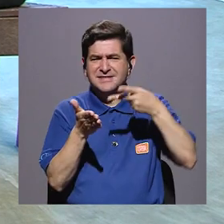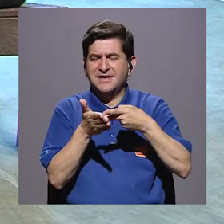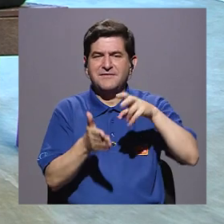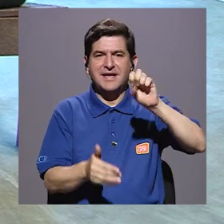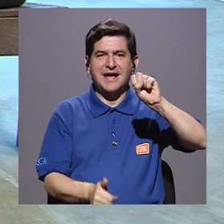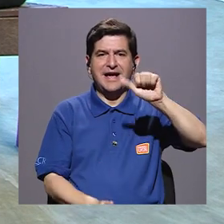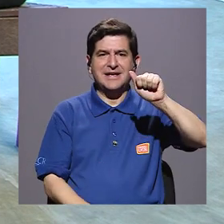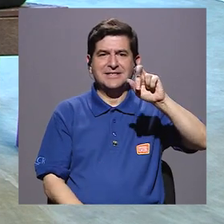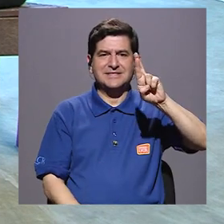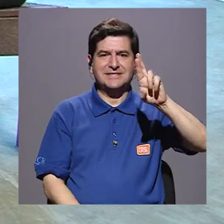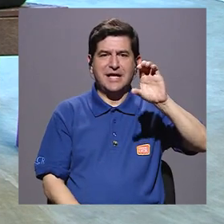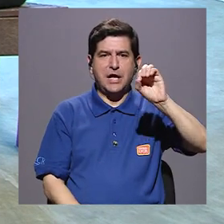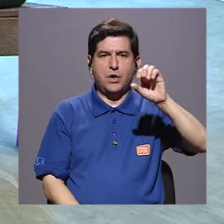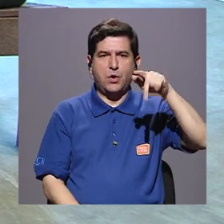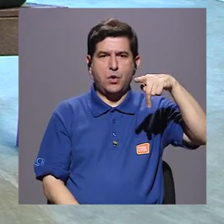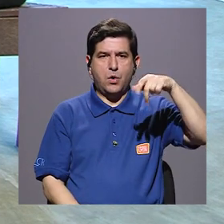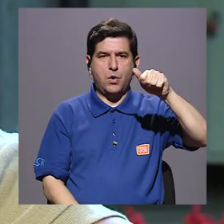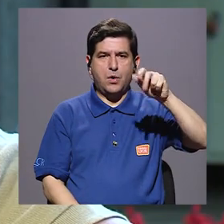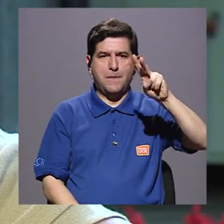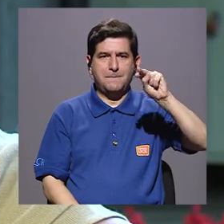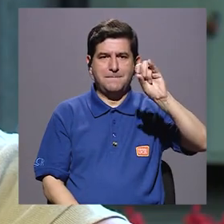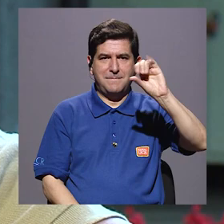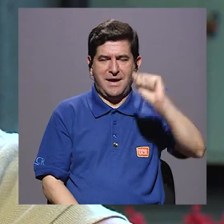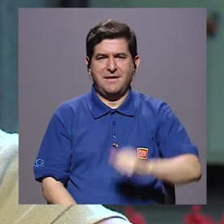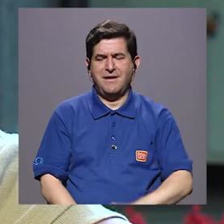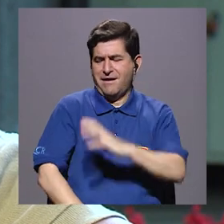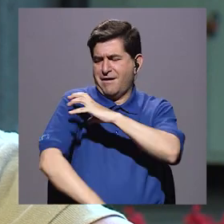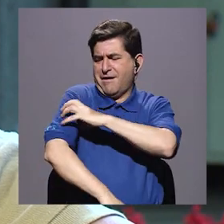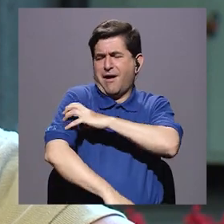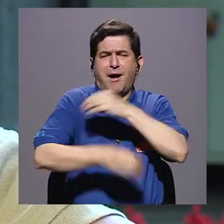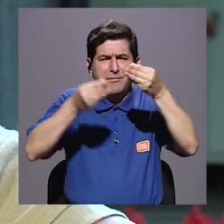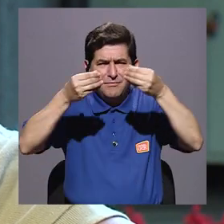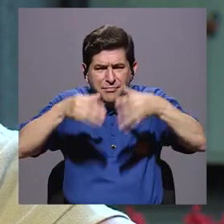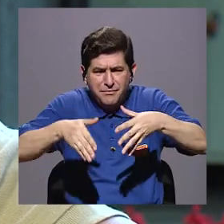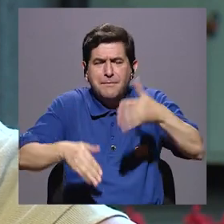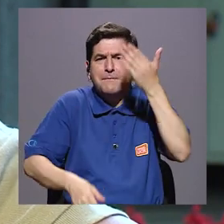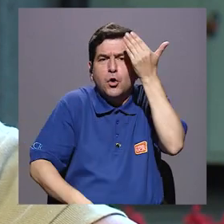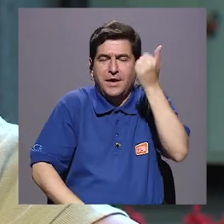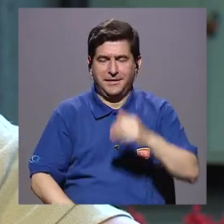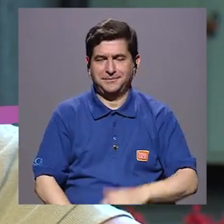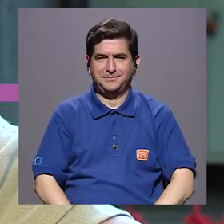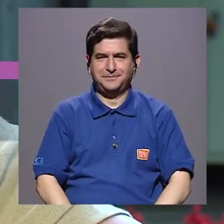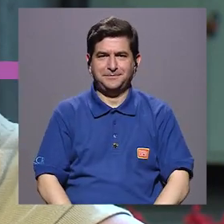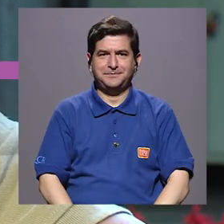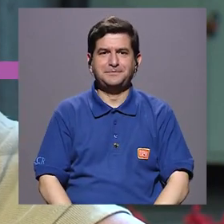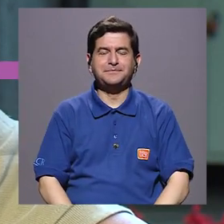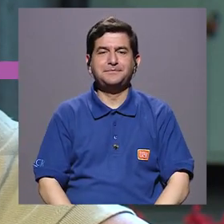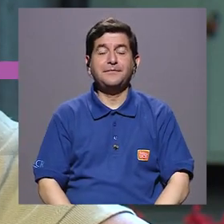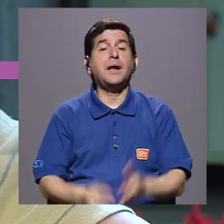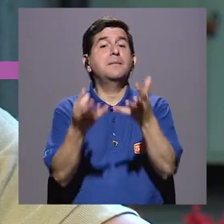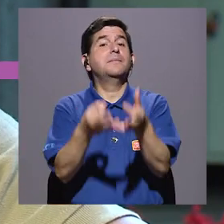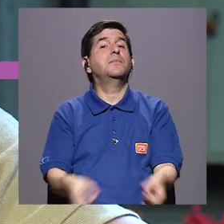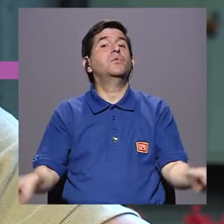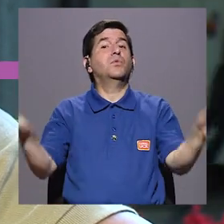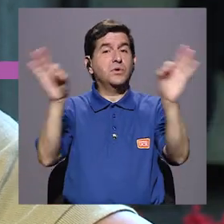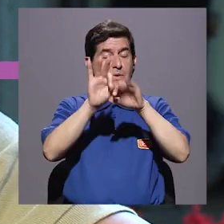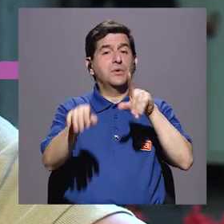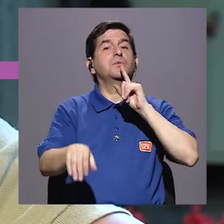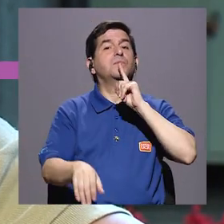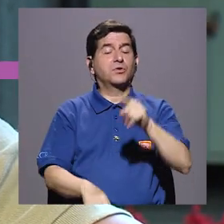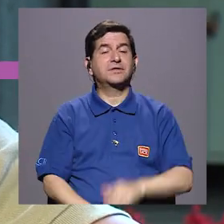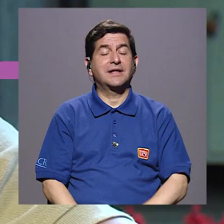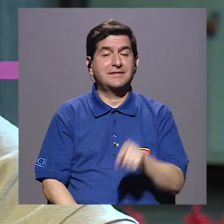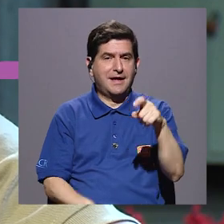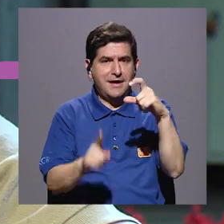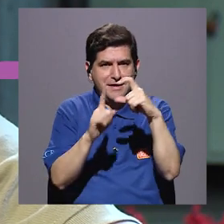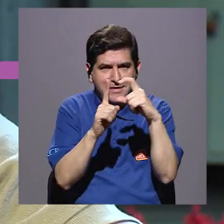trata la sarcopenia y, digamos, por qué se da. Ok, muy bien. Es importante indicar